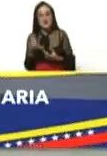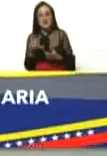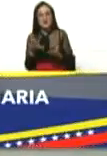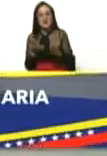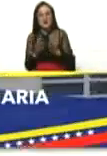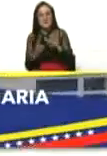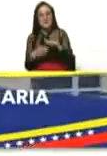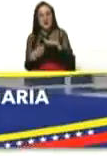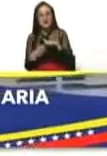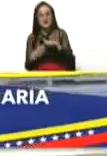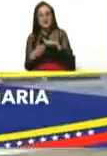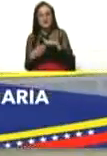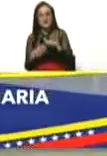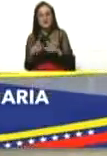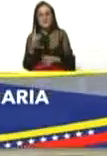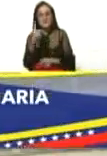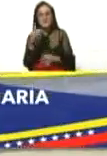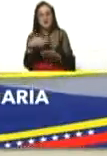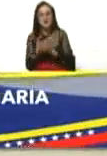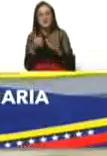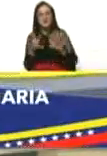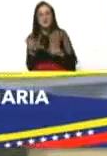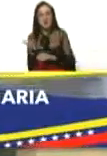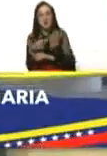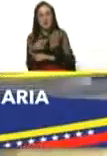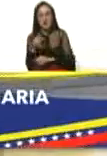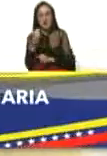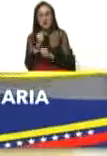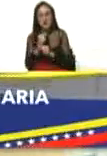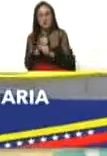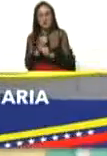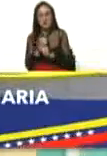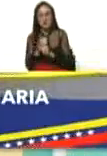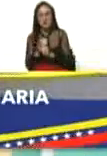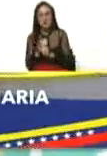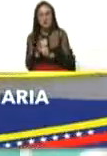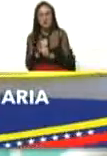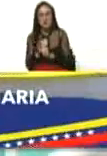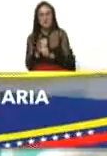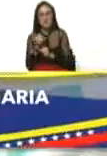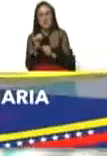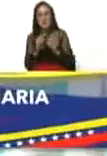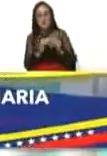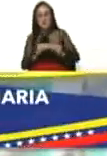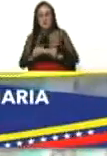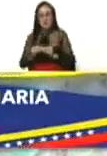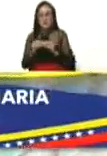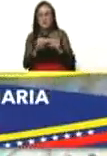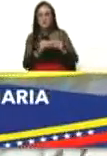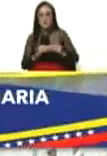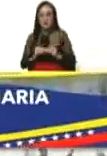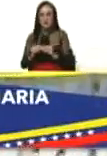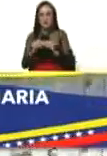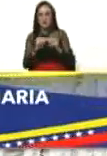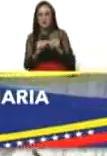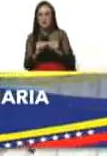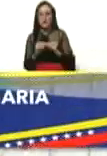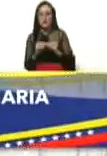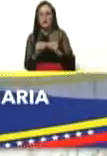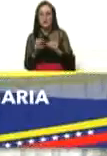primaria de primero a sexto grado. Ese trabajo tiene de recuperación física,